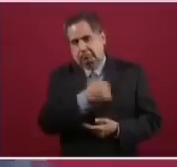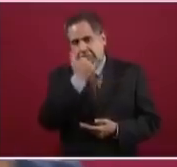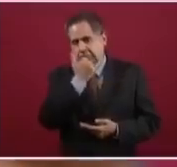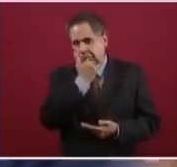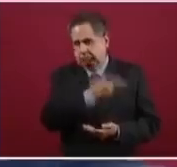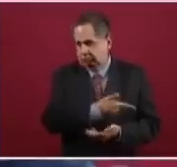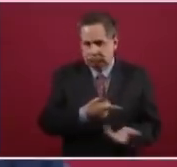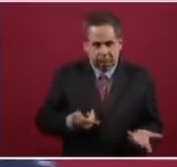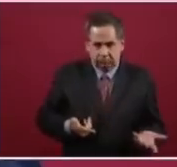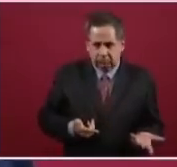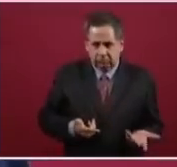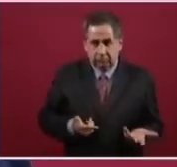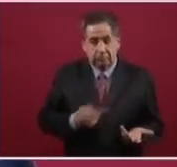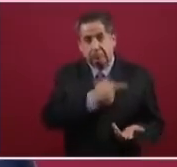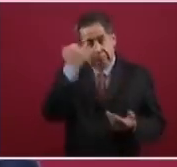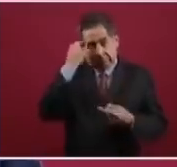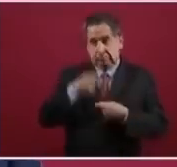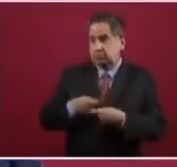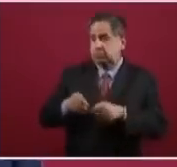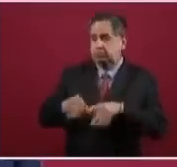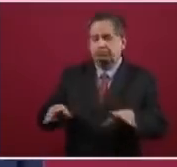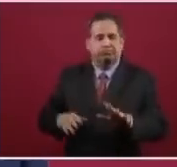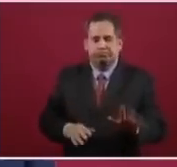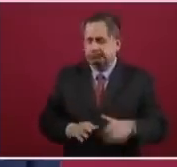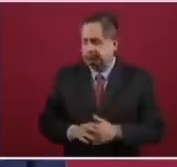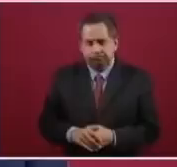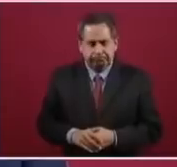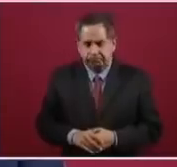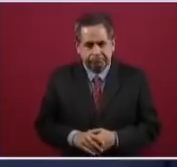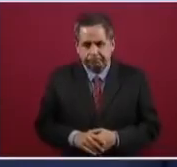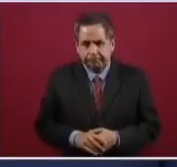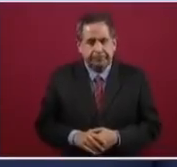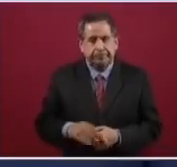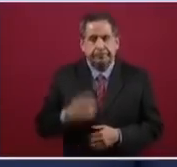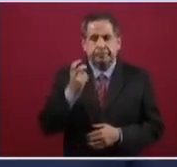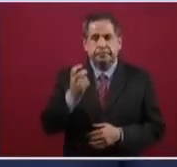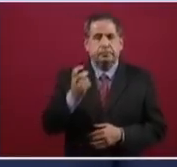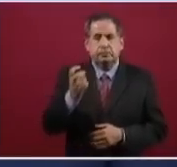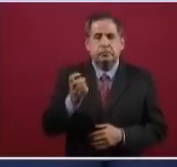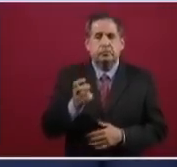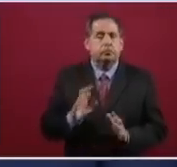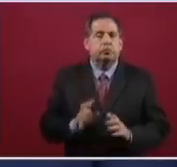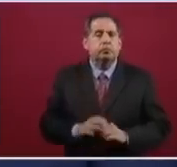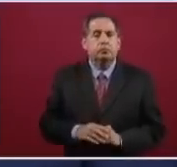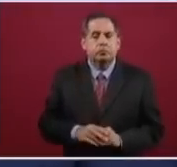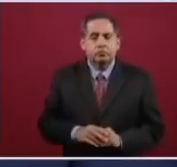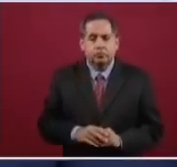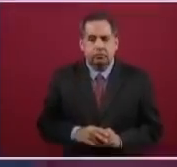y de esa manera llegaba a todos bueno por eso este